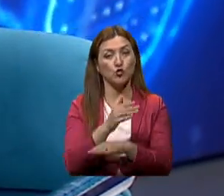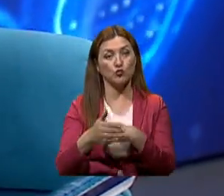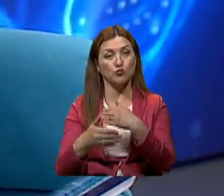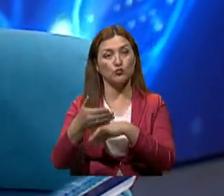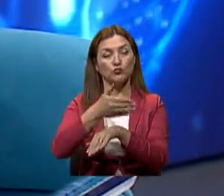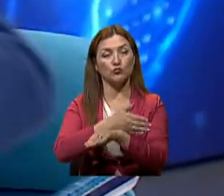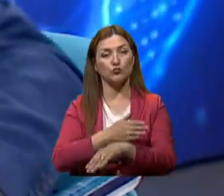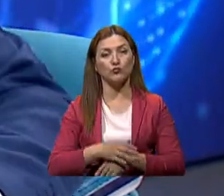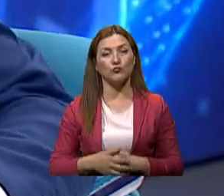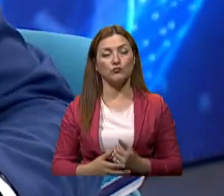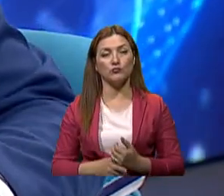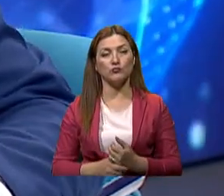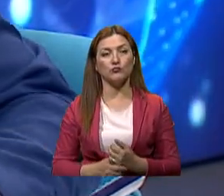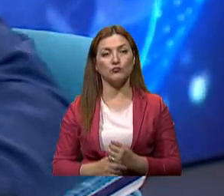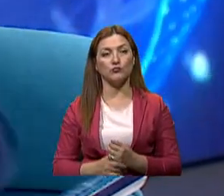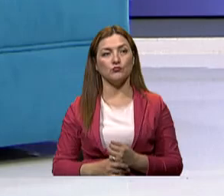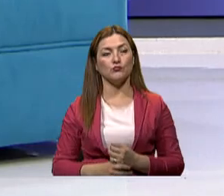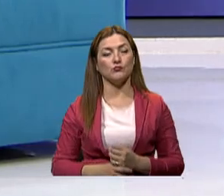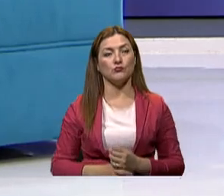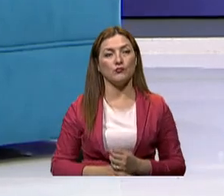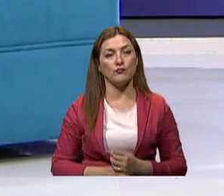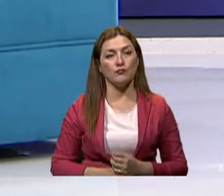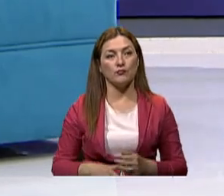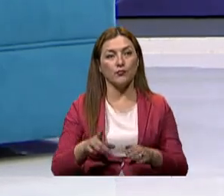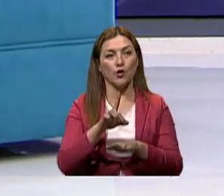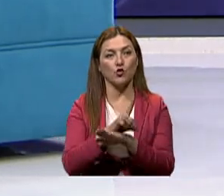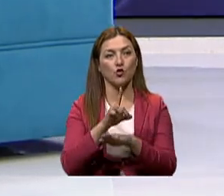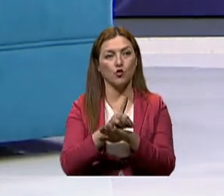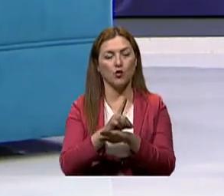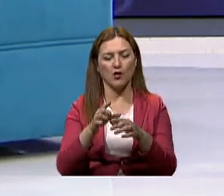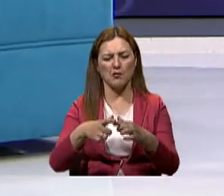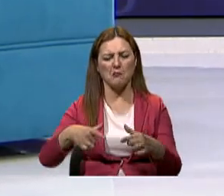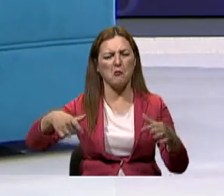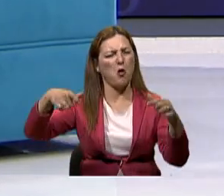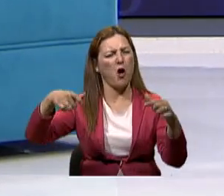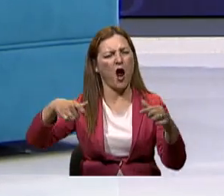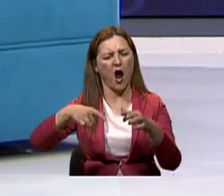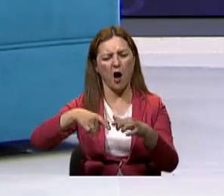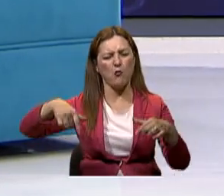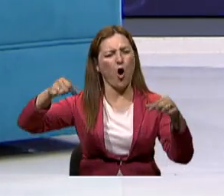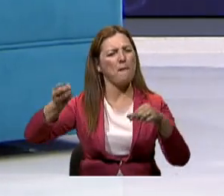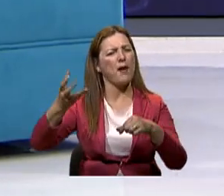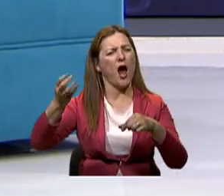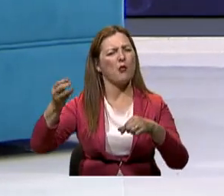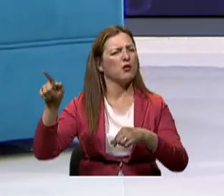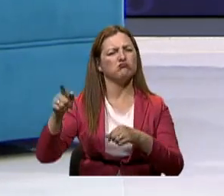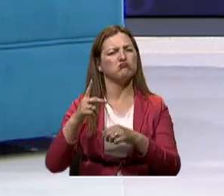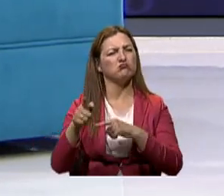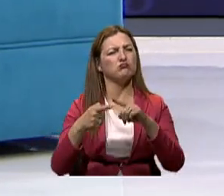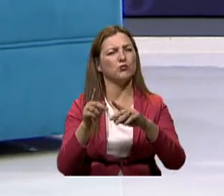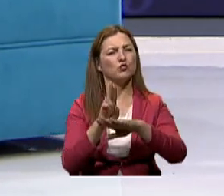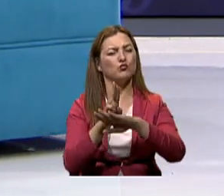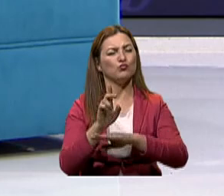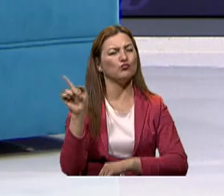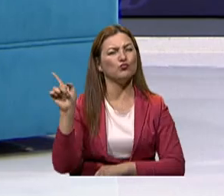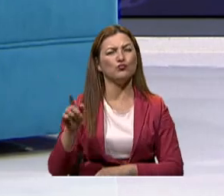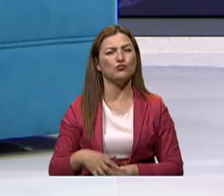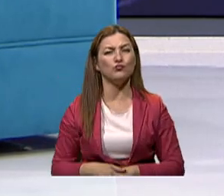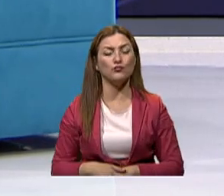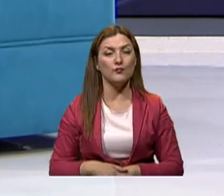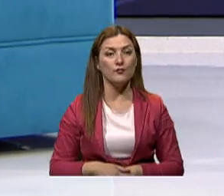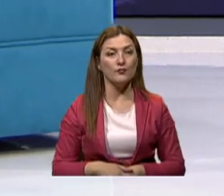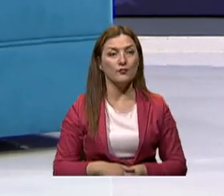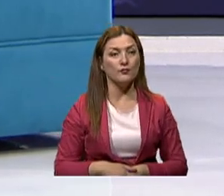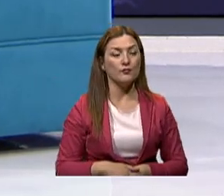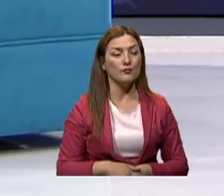tempranas. Hemos visto que el doctor ha traído una especie de esponja. En ese caso, ¿cuándo se usa este tipo de aparatos? Por ejemplo, como hablamos también